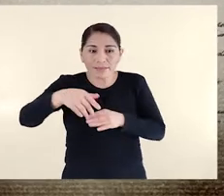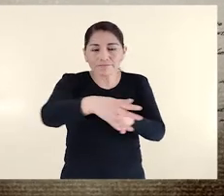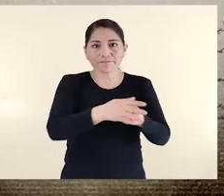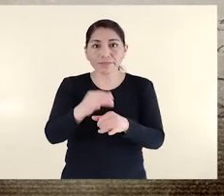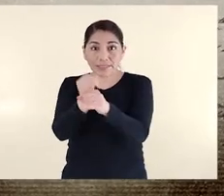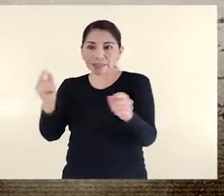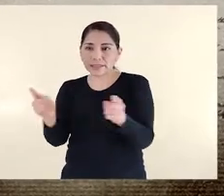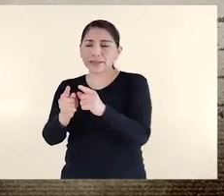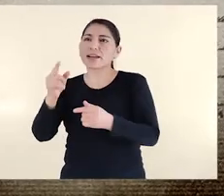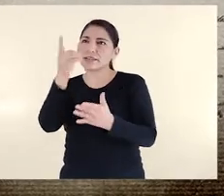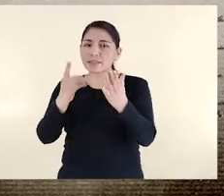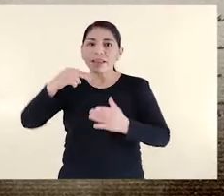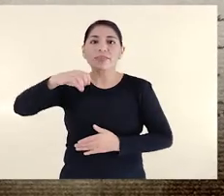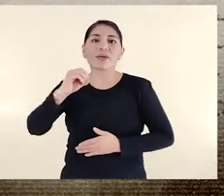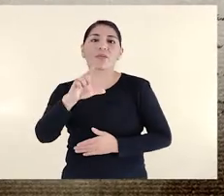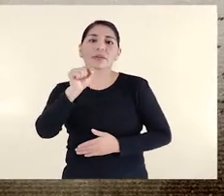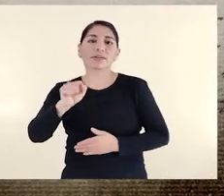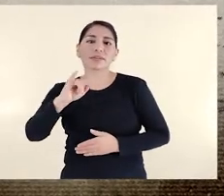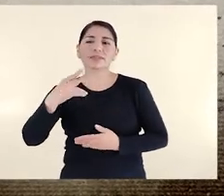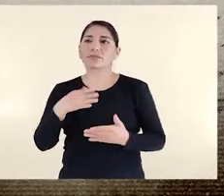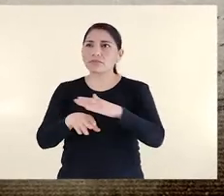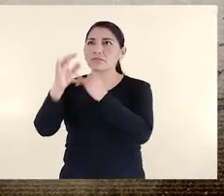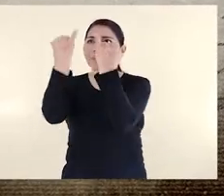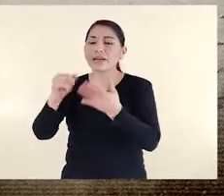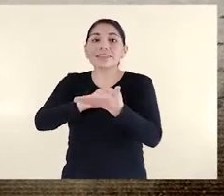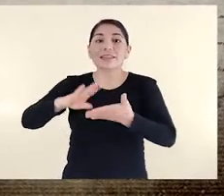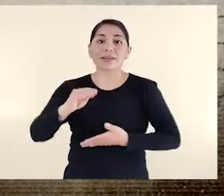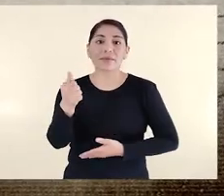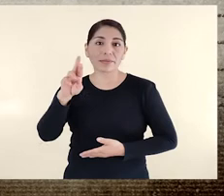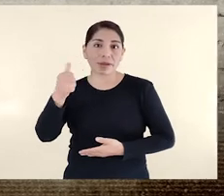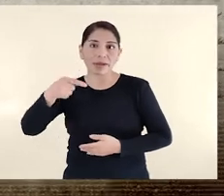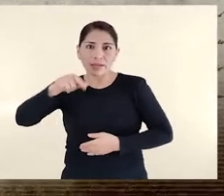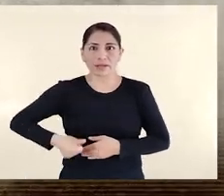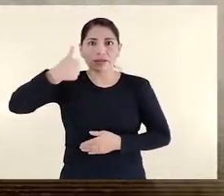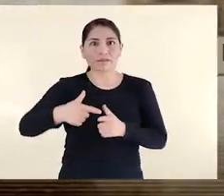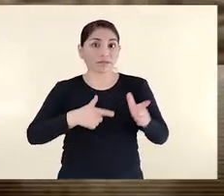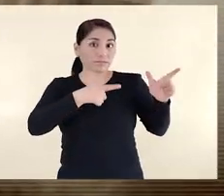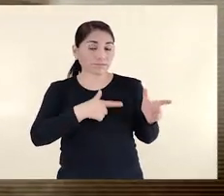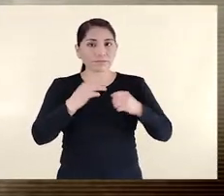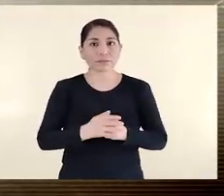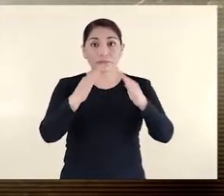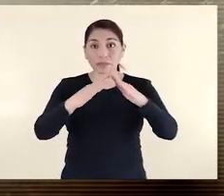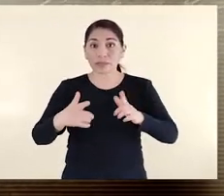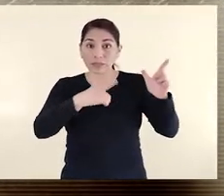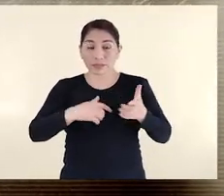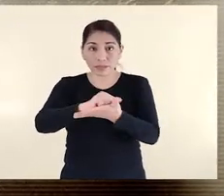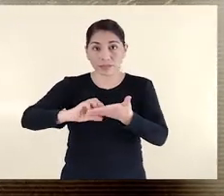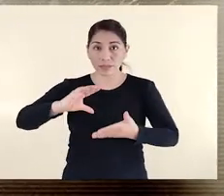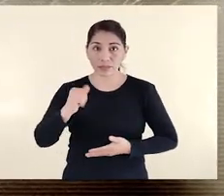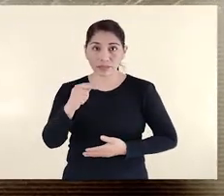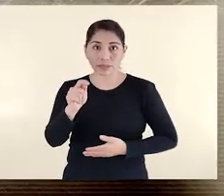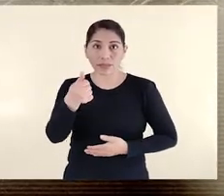la canalización del río Guaitica que pasaba por aquí, y una capilla de estilo neoclásico dedicada a Santa Bárbara, patrona de la